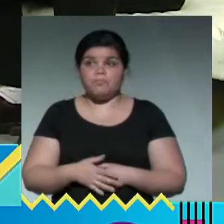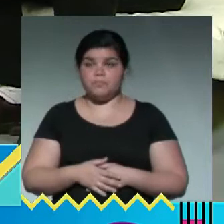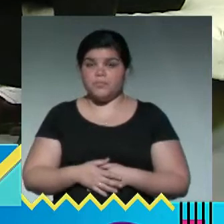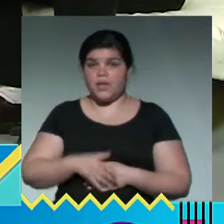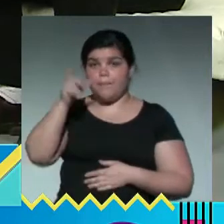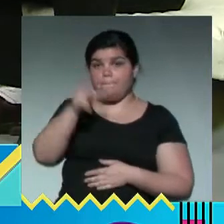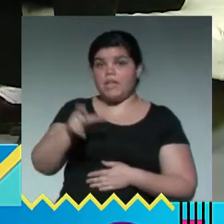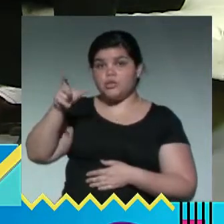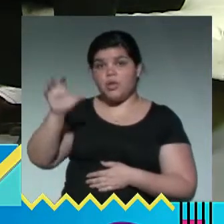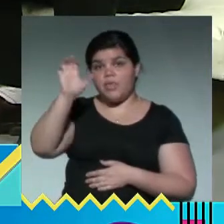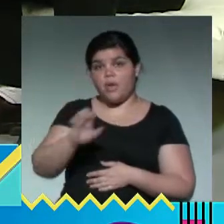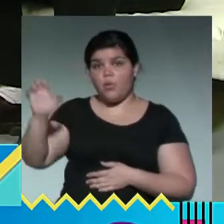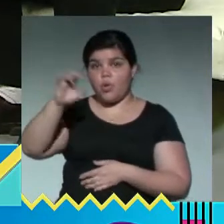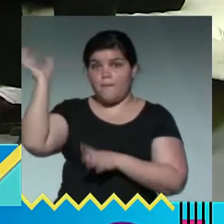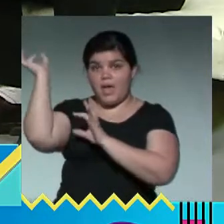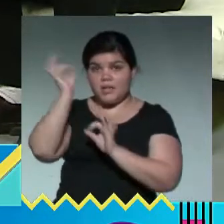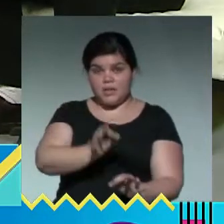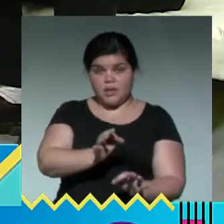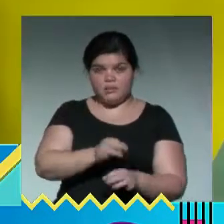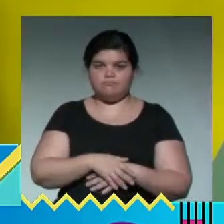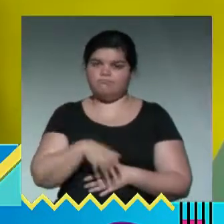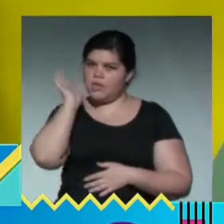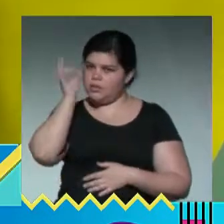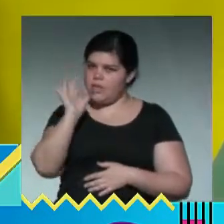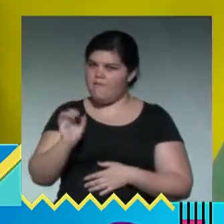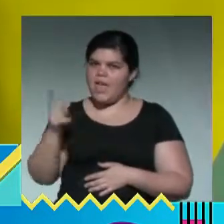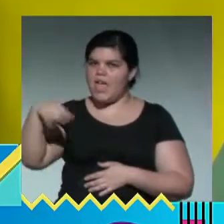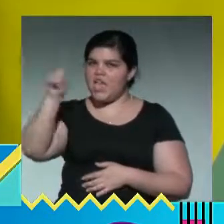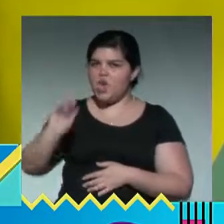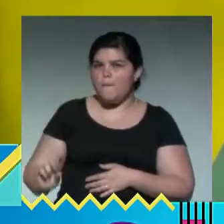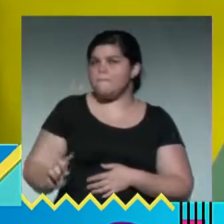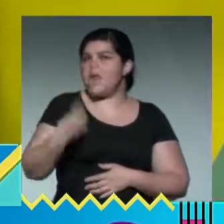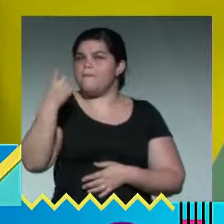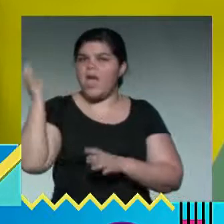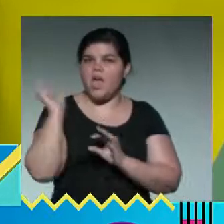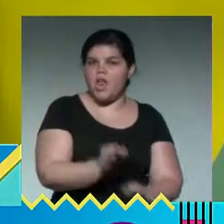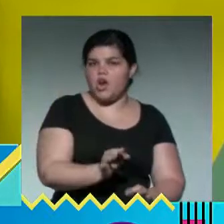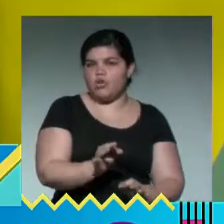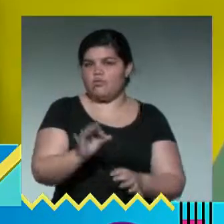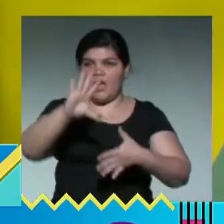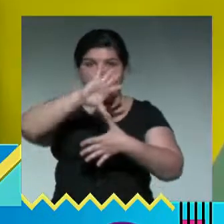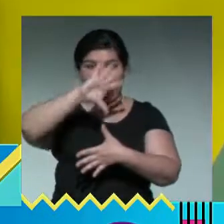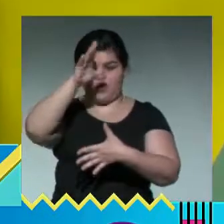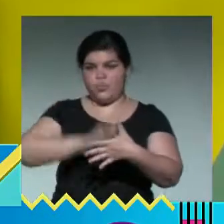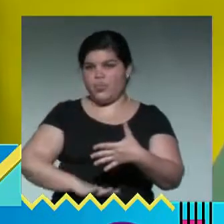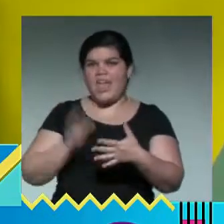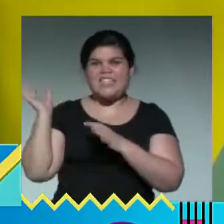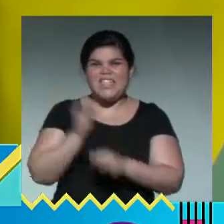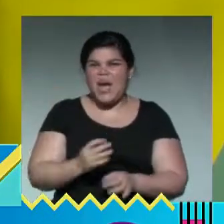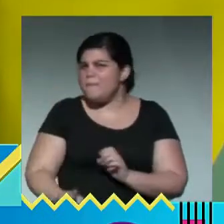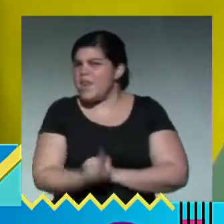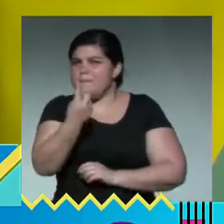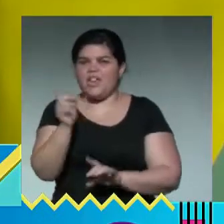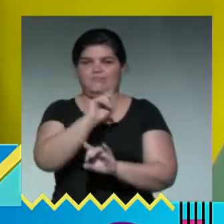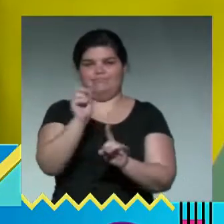hombre europeo, sabemos que los europeos no fueron los primeros que llegaron a estas tierras, que no eran América, a este continente, pero la